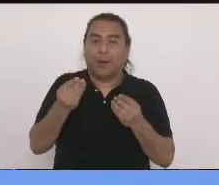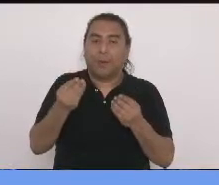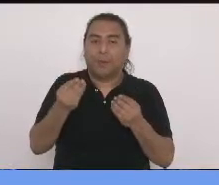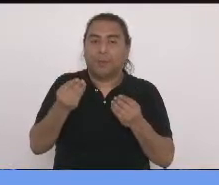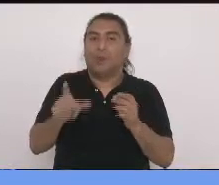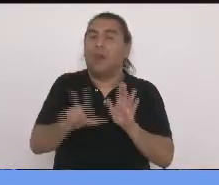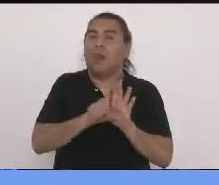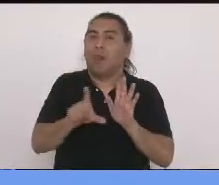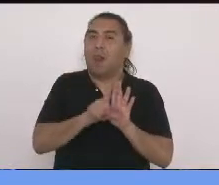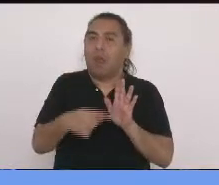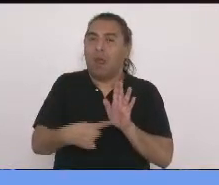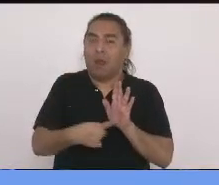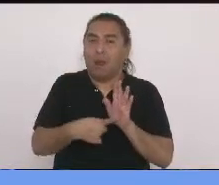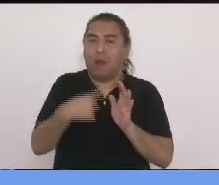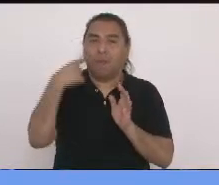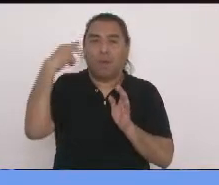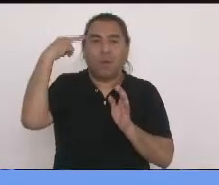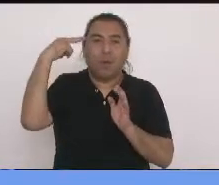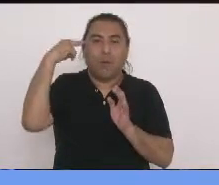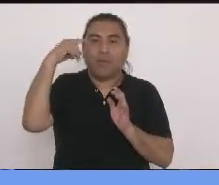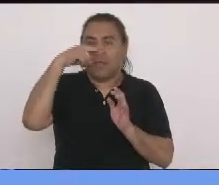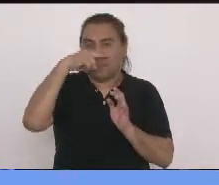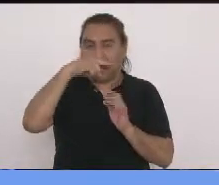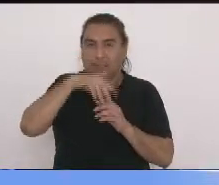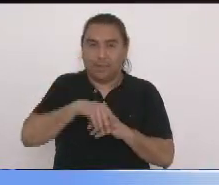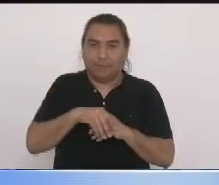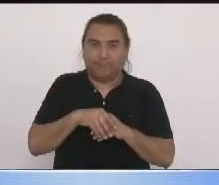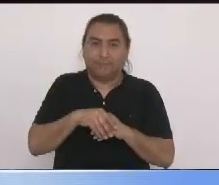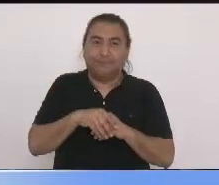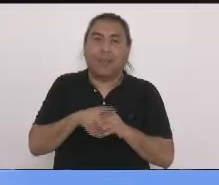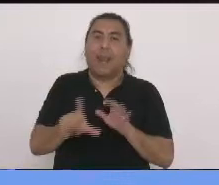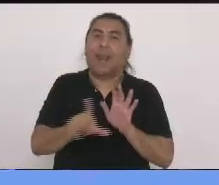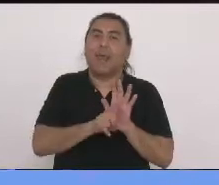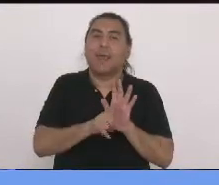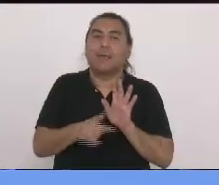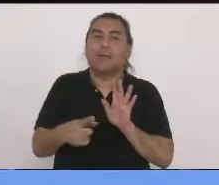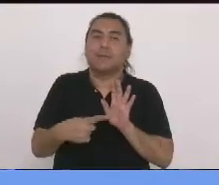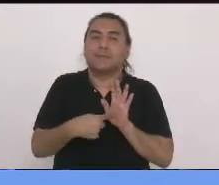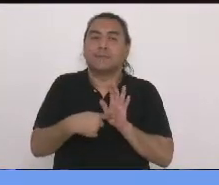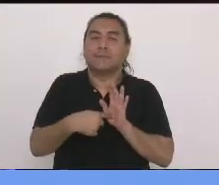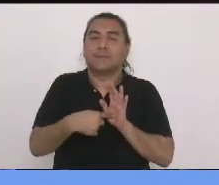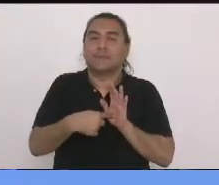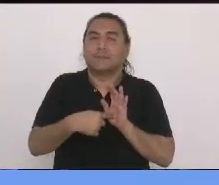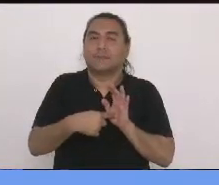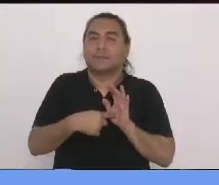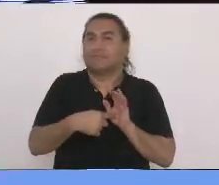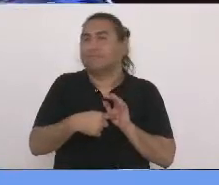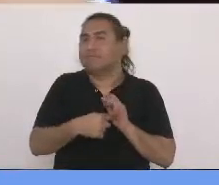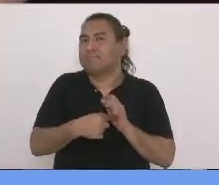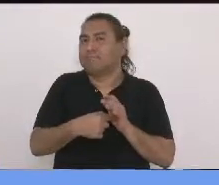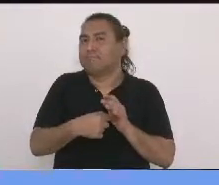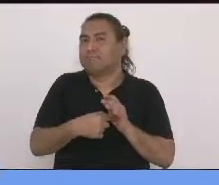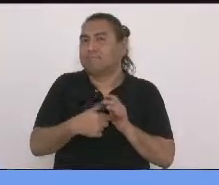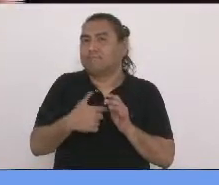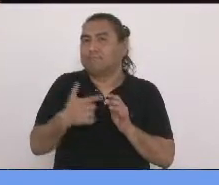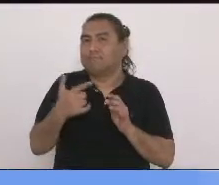ley de 1997 o sea ley que fue este ya